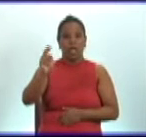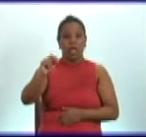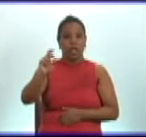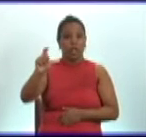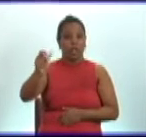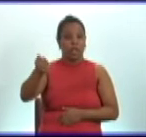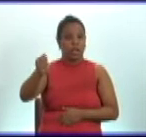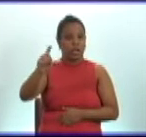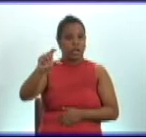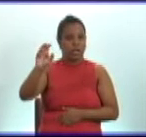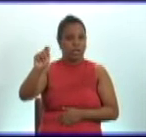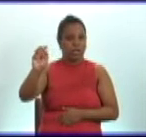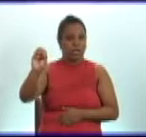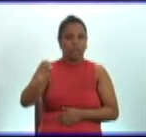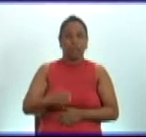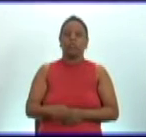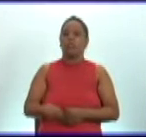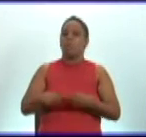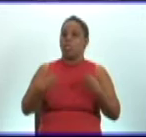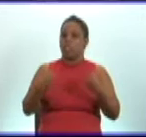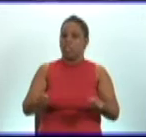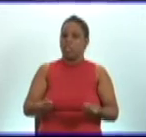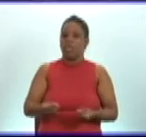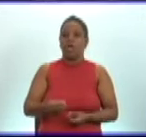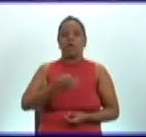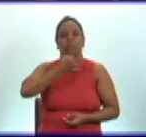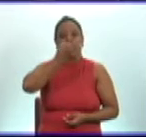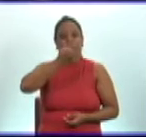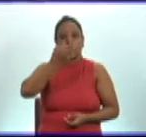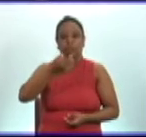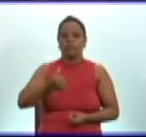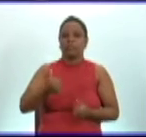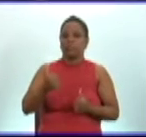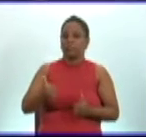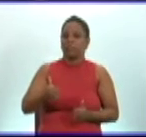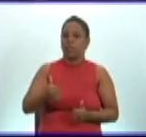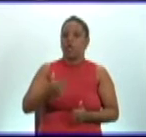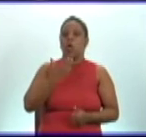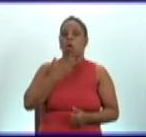evidencia motivos suficientes para la profanación de la tumba.